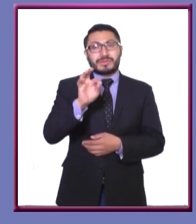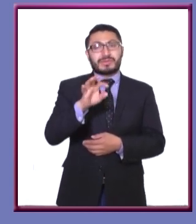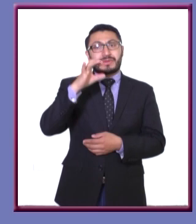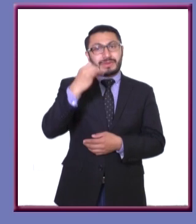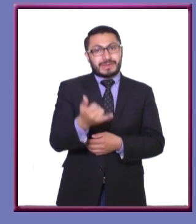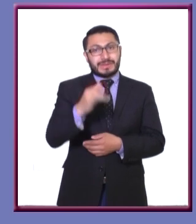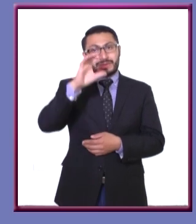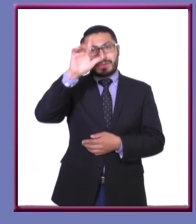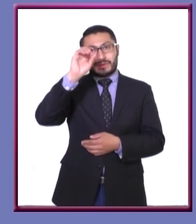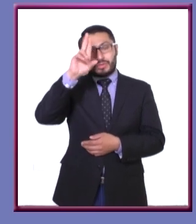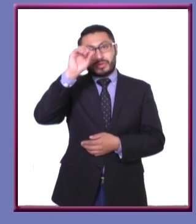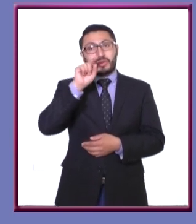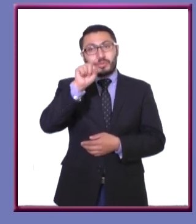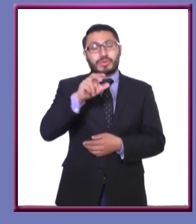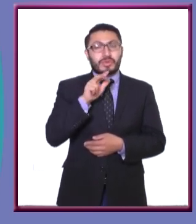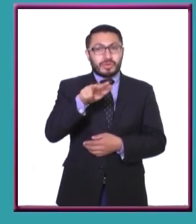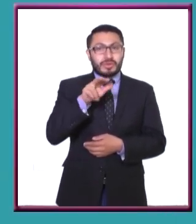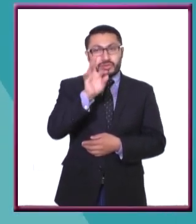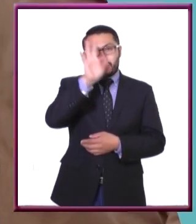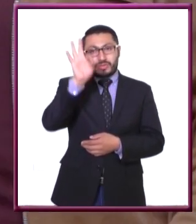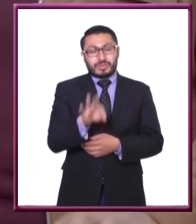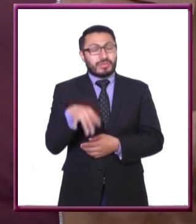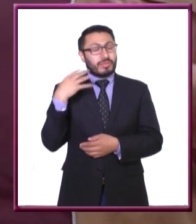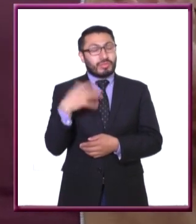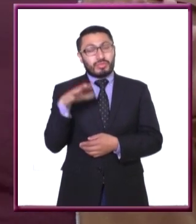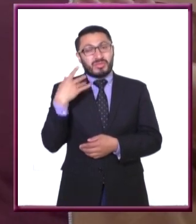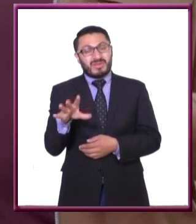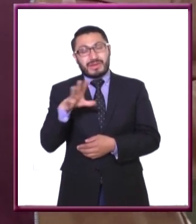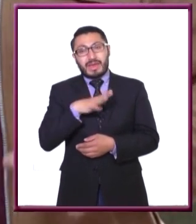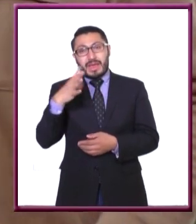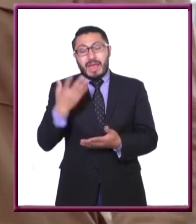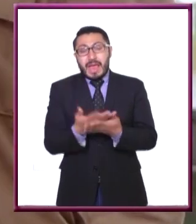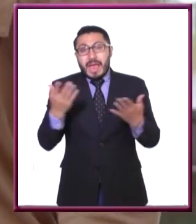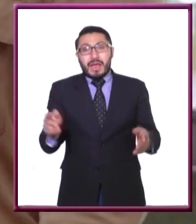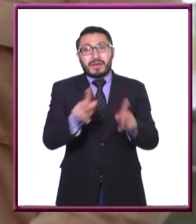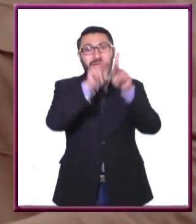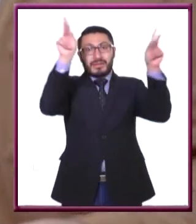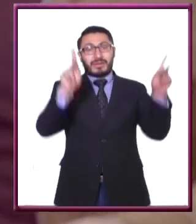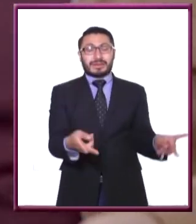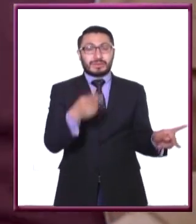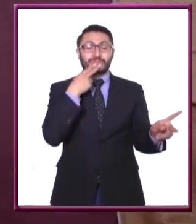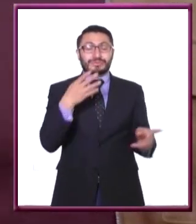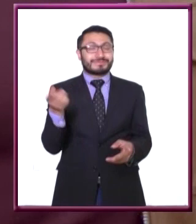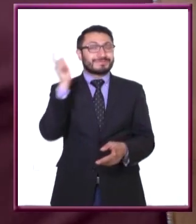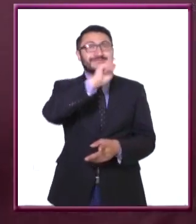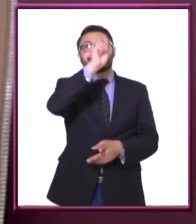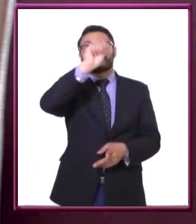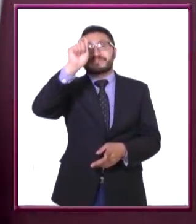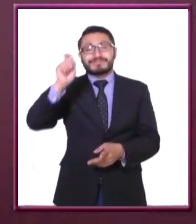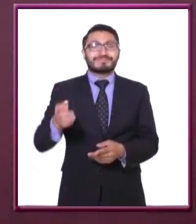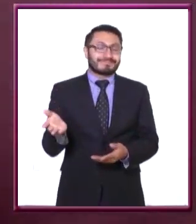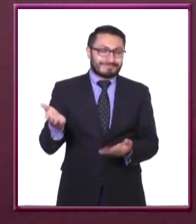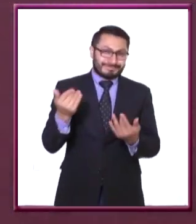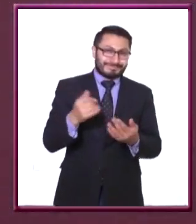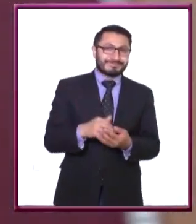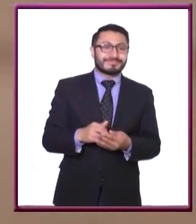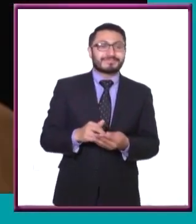0.22% y cloro 0.18%. Uy, ahora vamos a tener que usar el pizarrón. Vente, vamos. Venga.